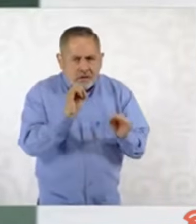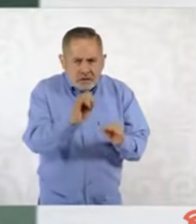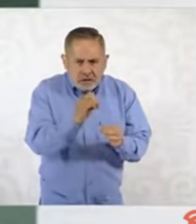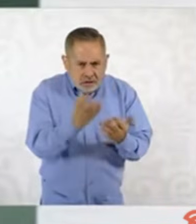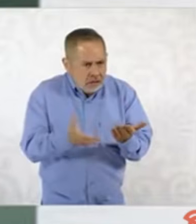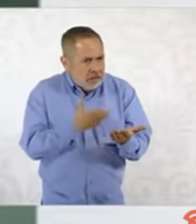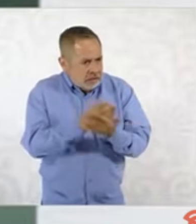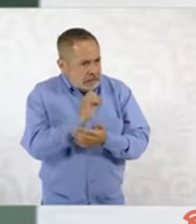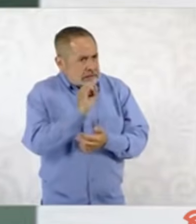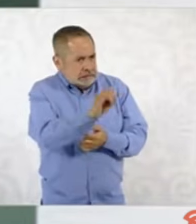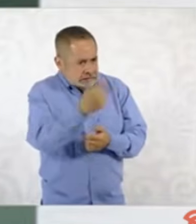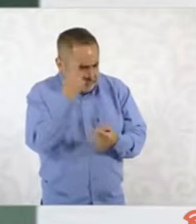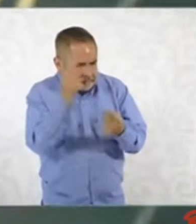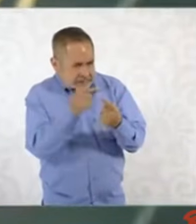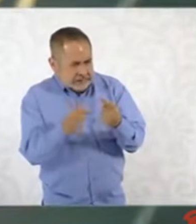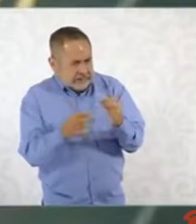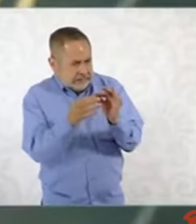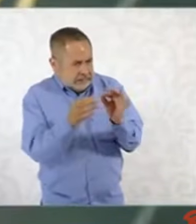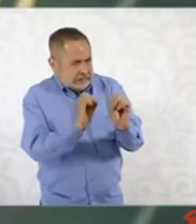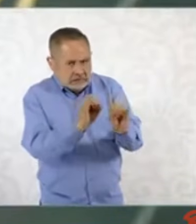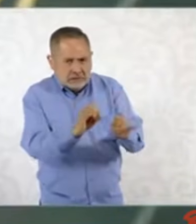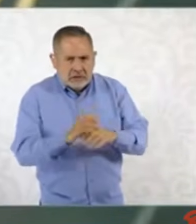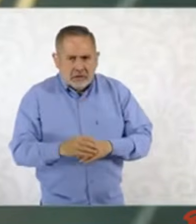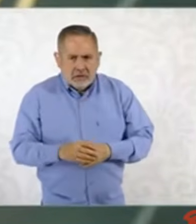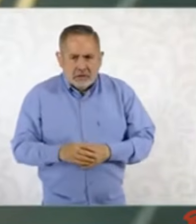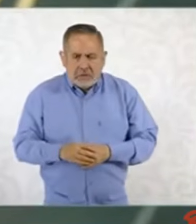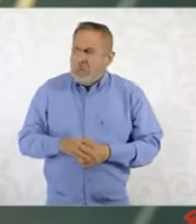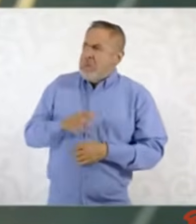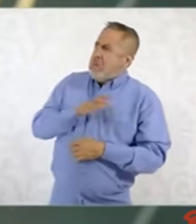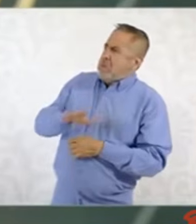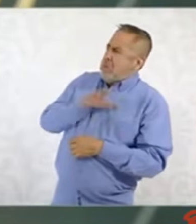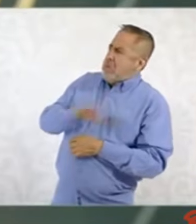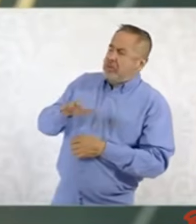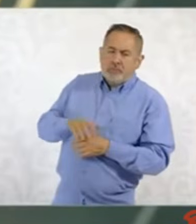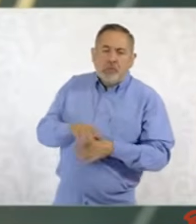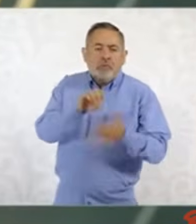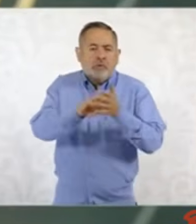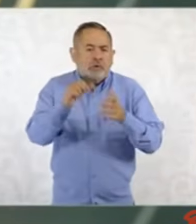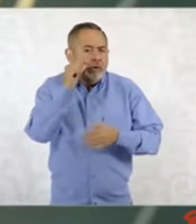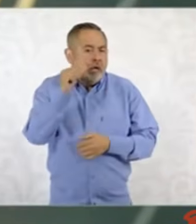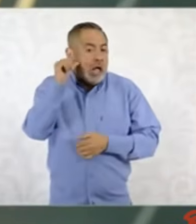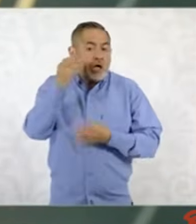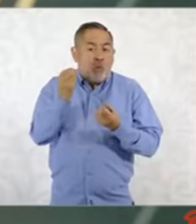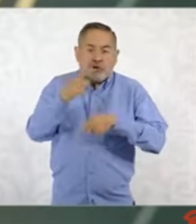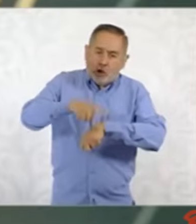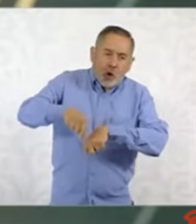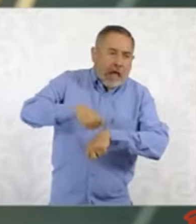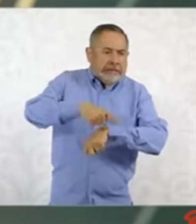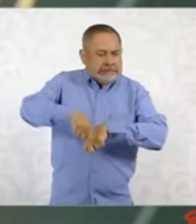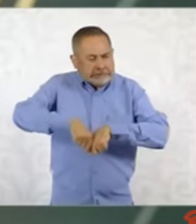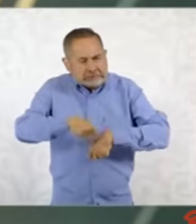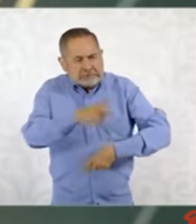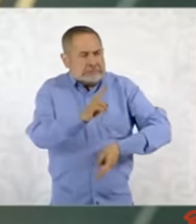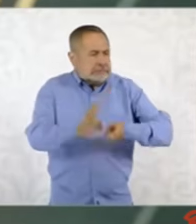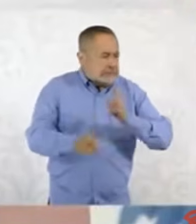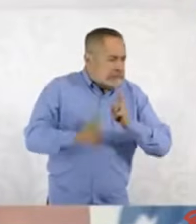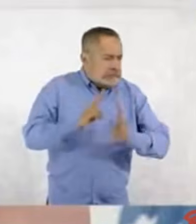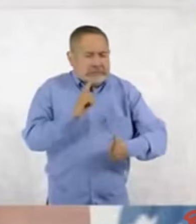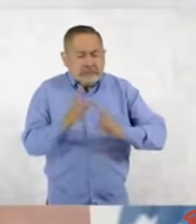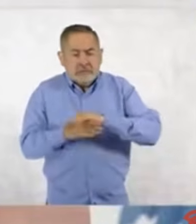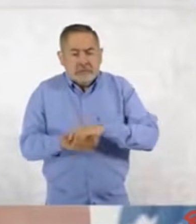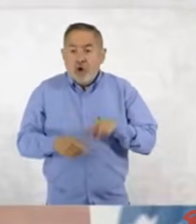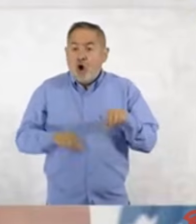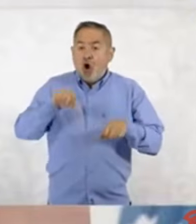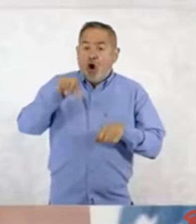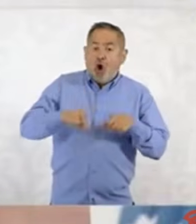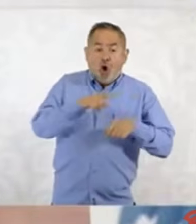magisterio. Hoy, por ejemplo, ayer estuvimos muchas horas con ellos y hoy decidieron pues tener